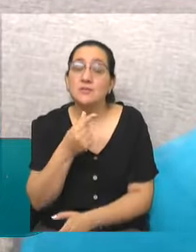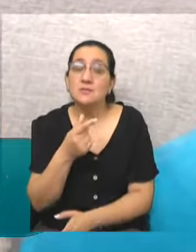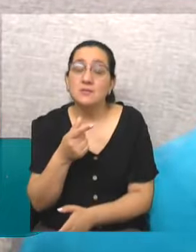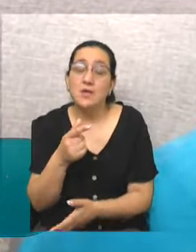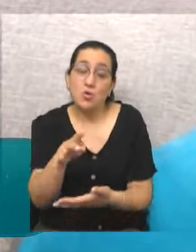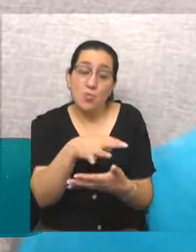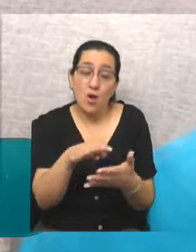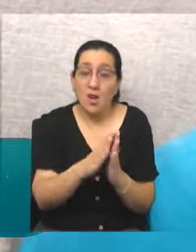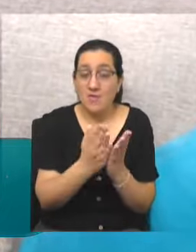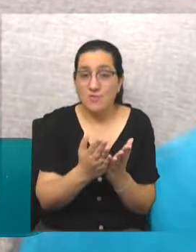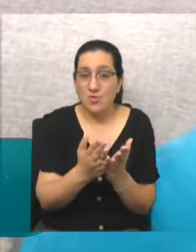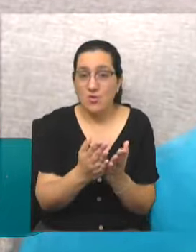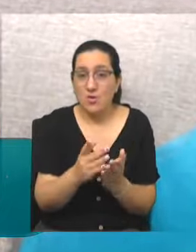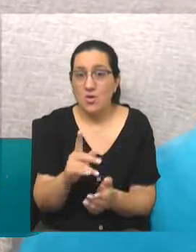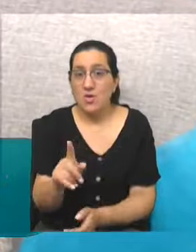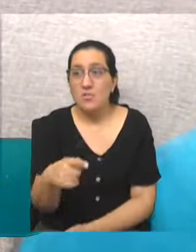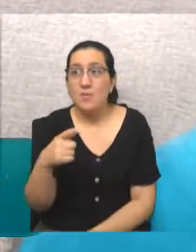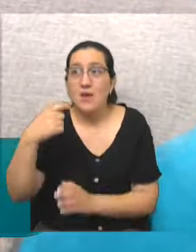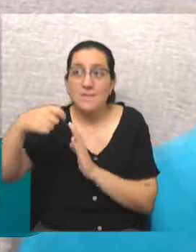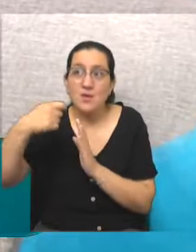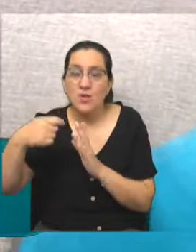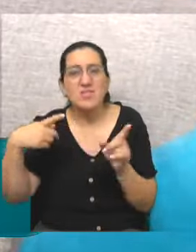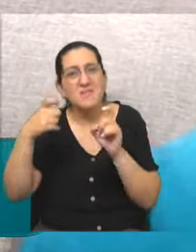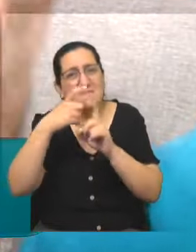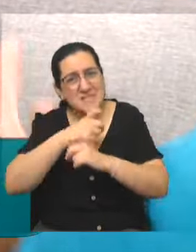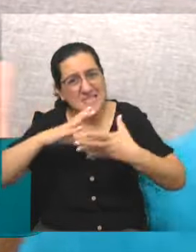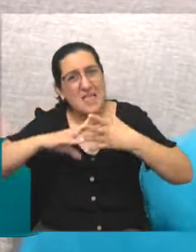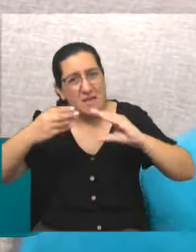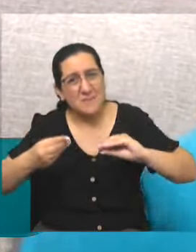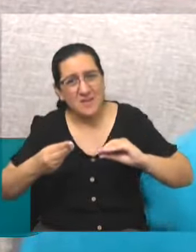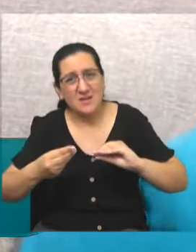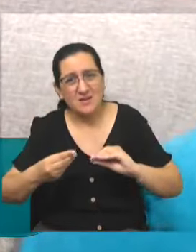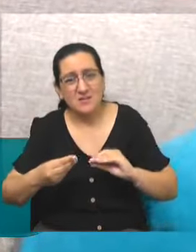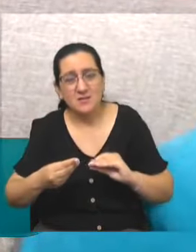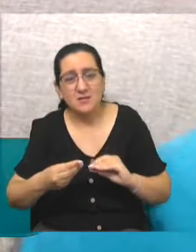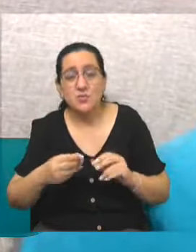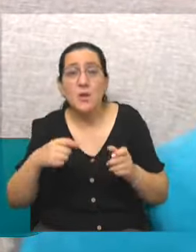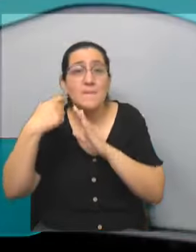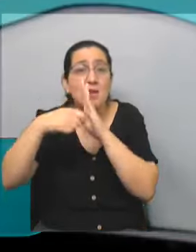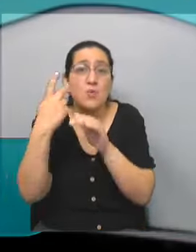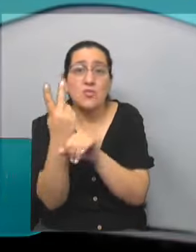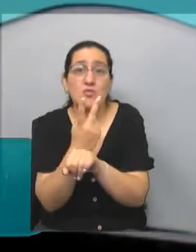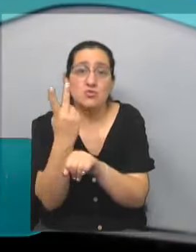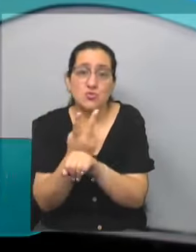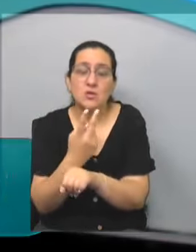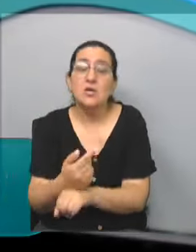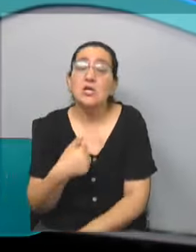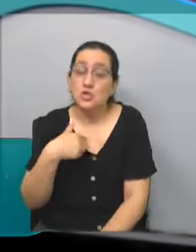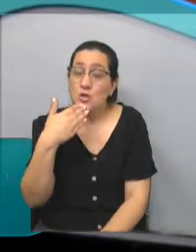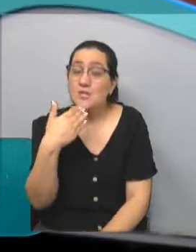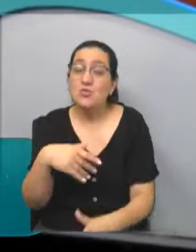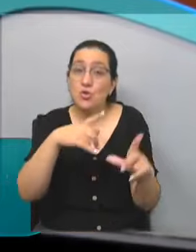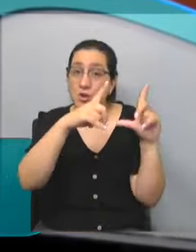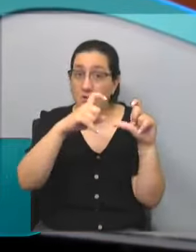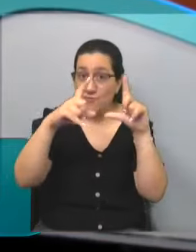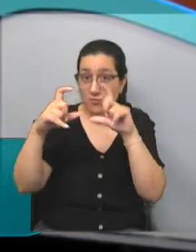quizás lo más lindo. Después sí, la película... Es muy difícil adaptar todo esto a una película de 2 horas. Igual entiendo lo de la fotografía porque todo lo que aparece